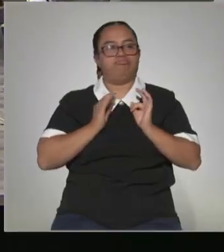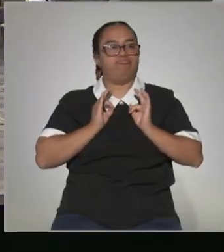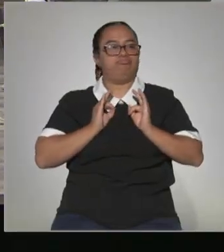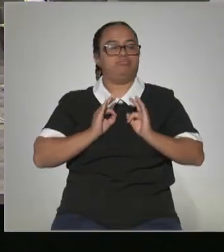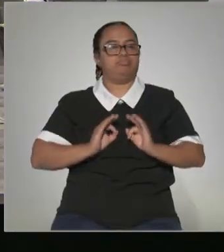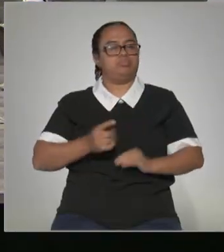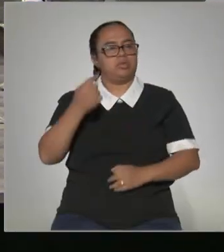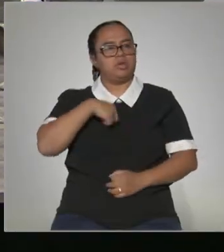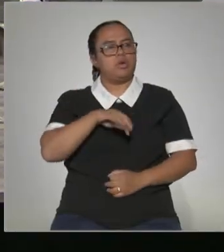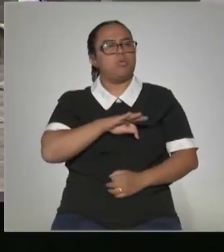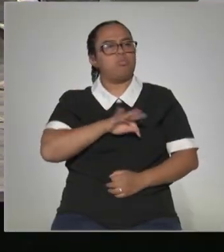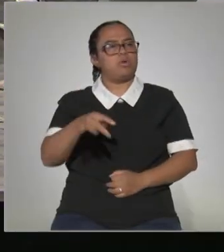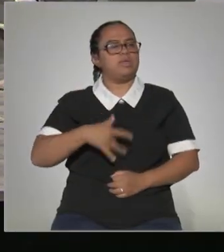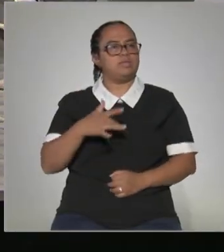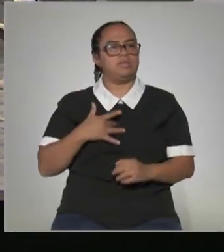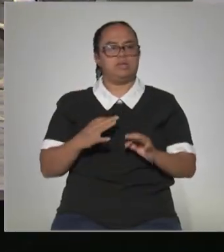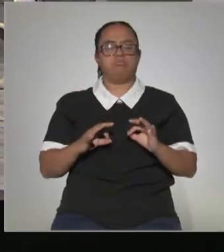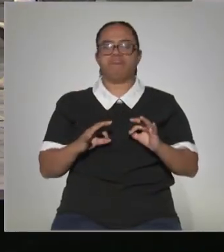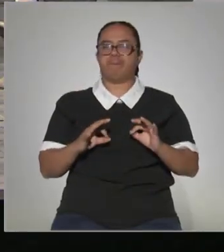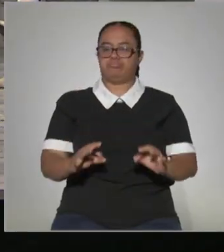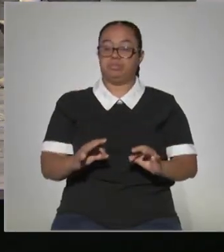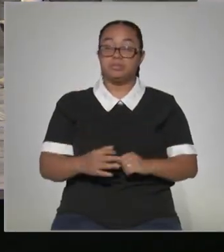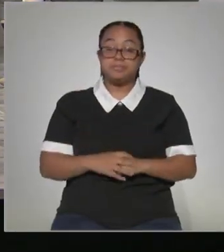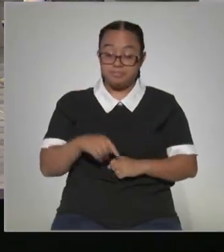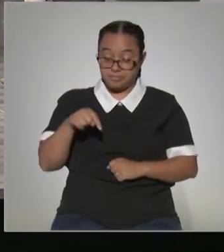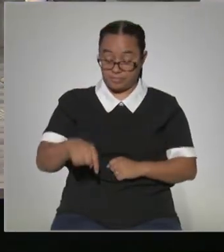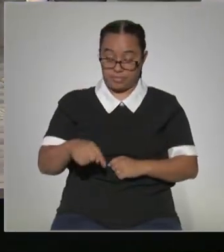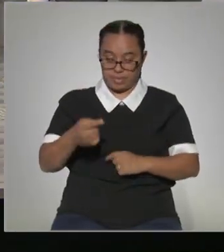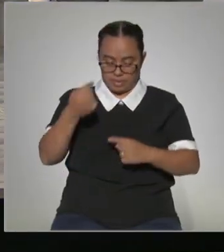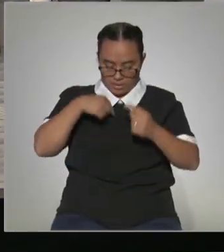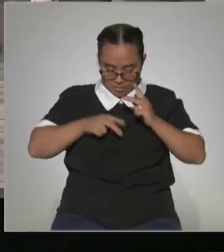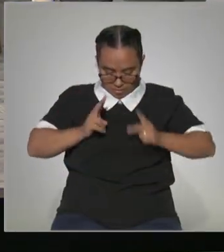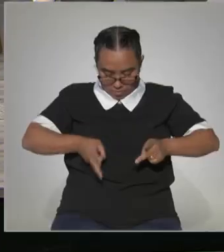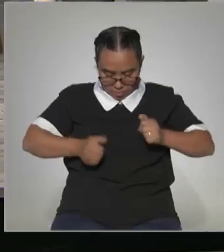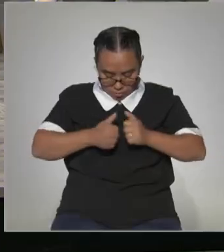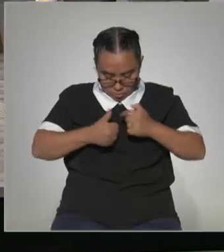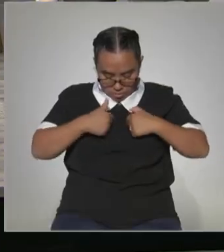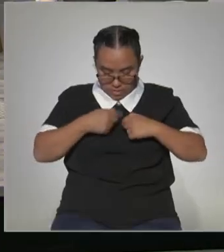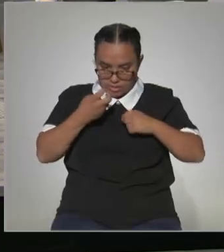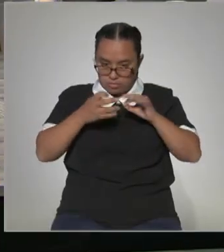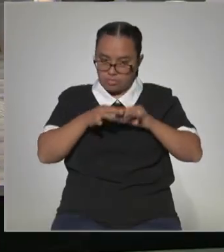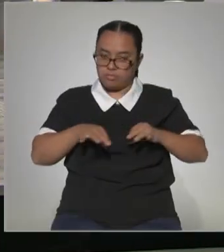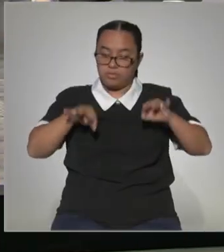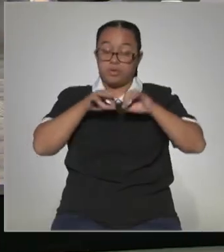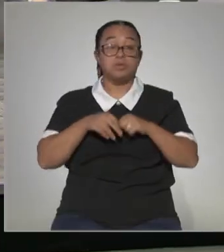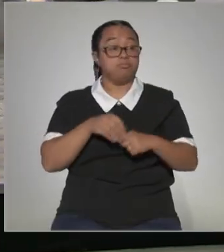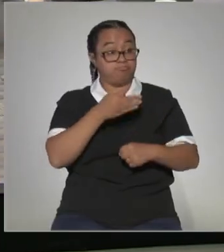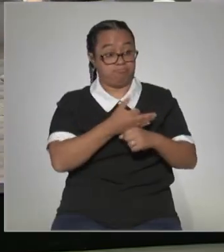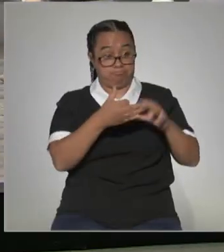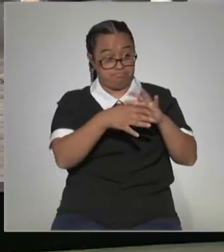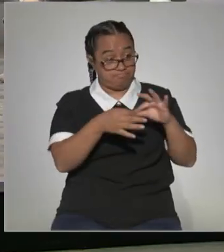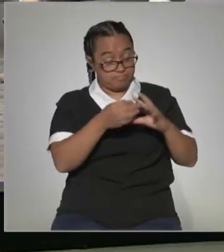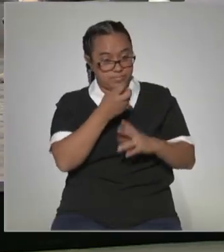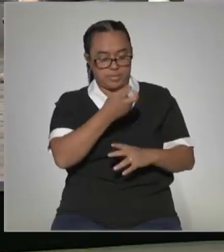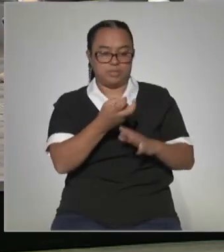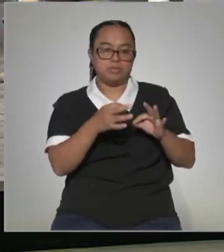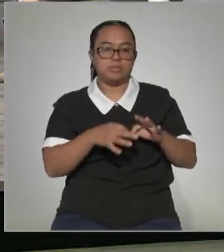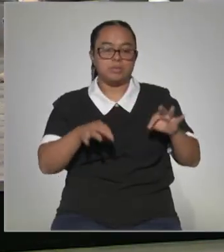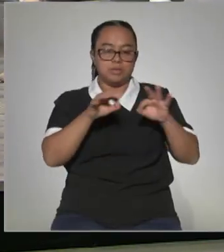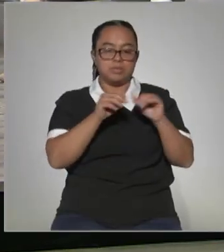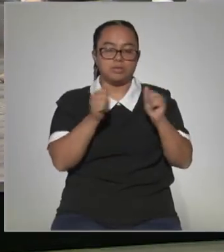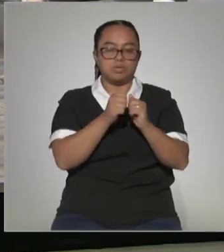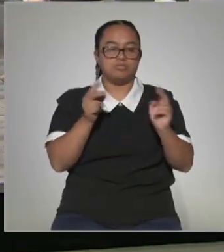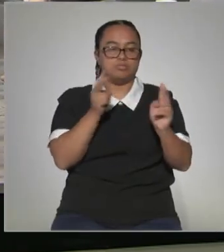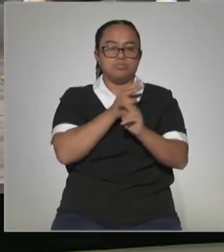puedo satisfacer, ¿no? Y para eso el diálogo interno es clave. ¿Qué me digo? Qué importante esto que dices de hacer una